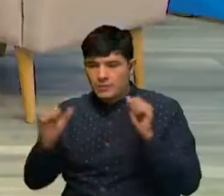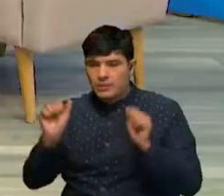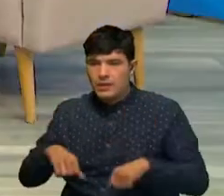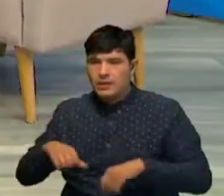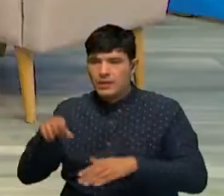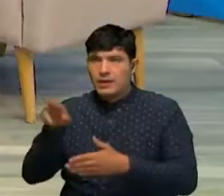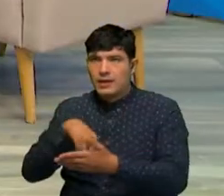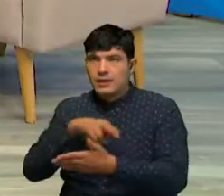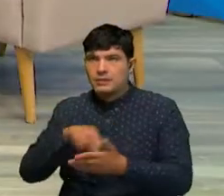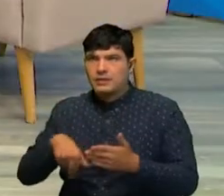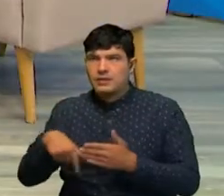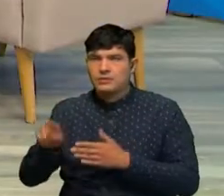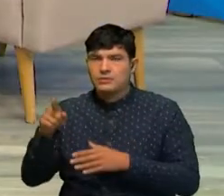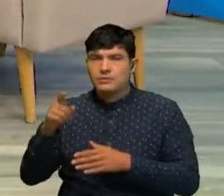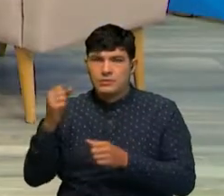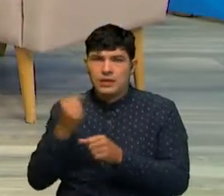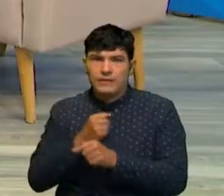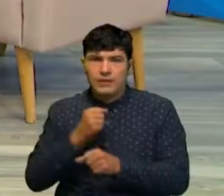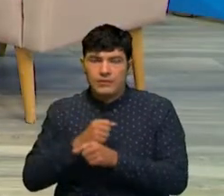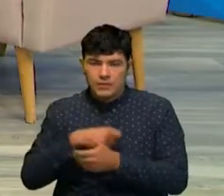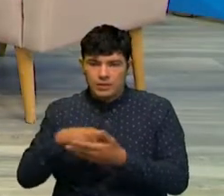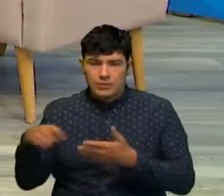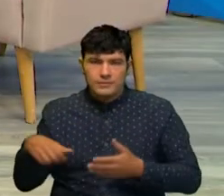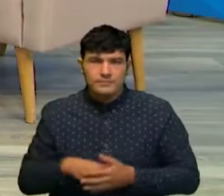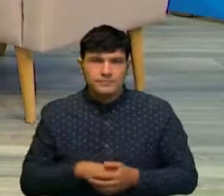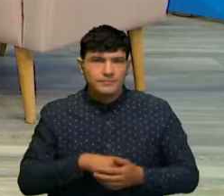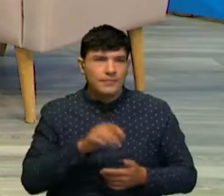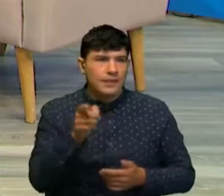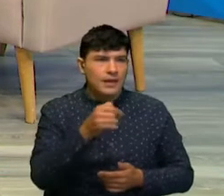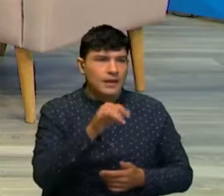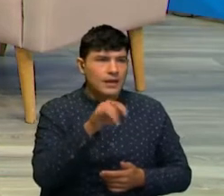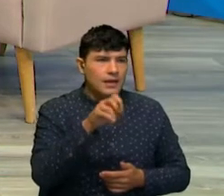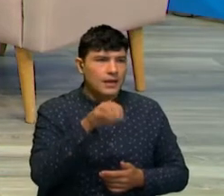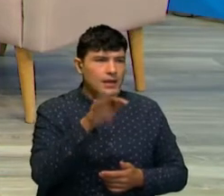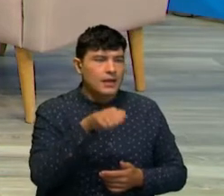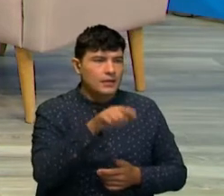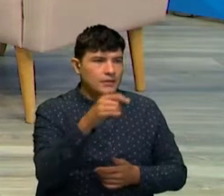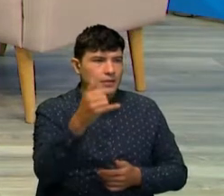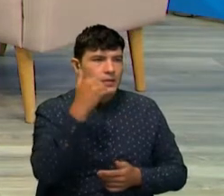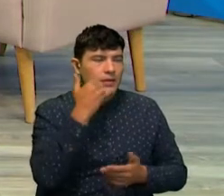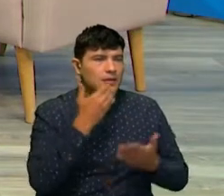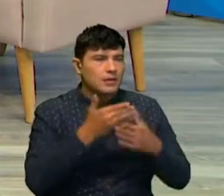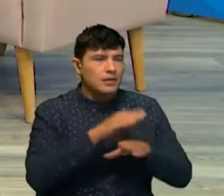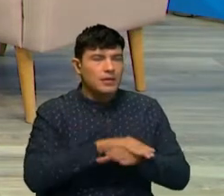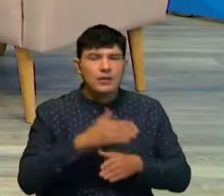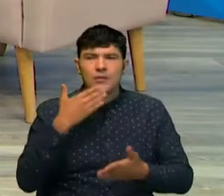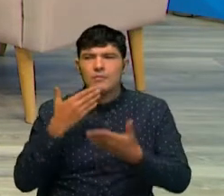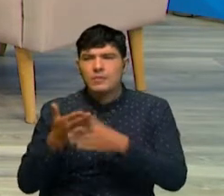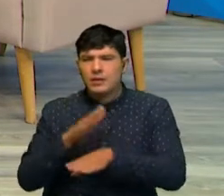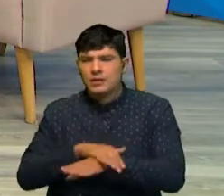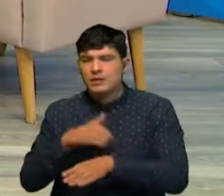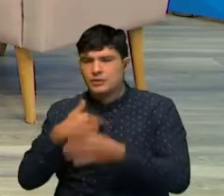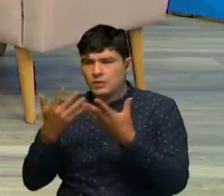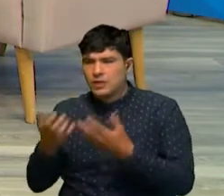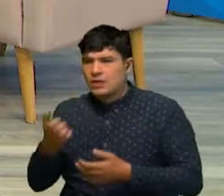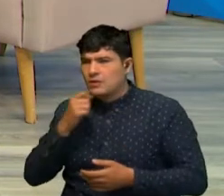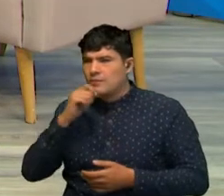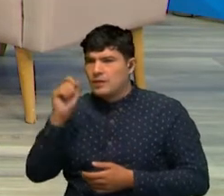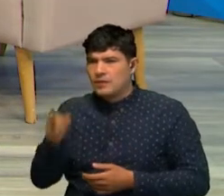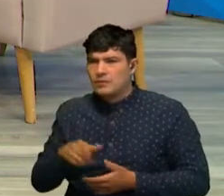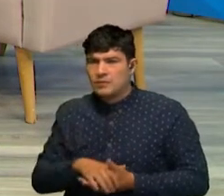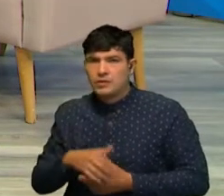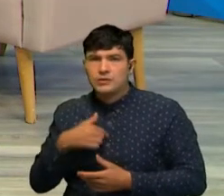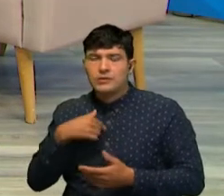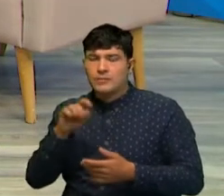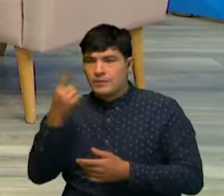Muy bien, señora Jacinta, usted está en línea, muy buenas tardes, ¿cuál es su inquietud? Buenas buenas tardes. Quería hacerle una preguntita para... primero,